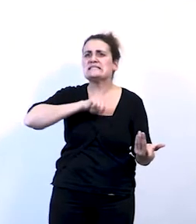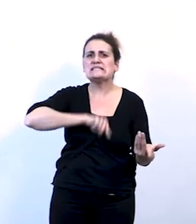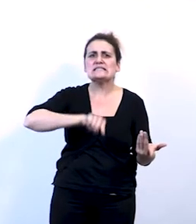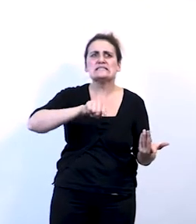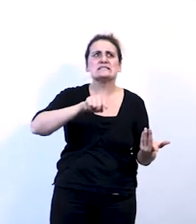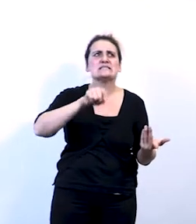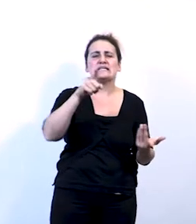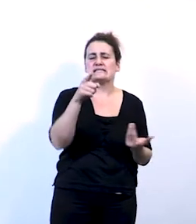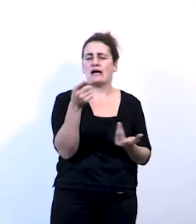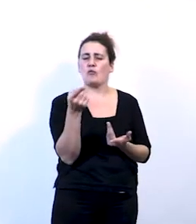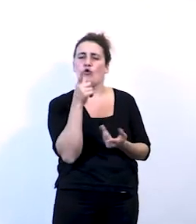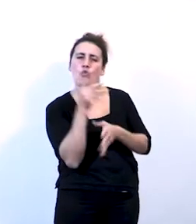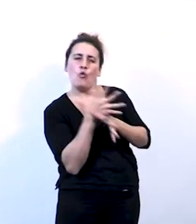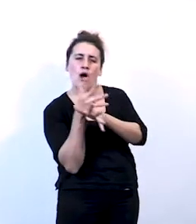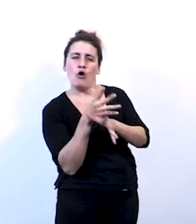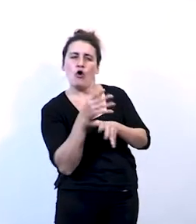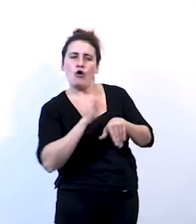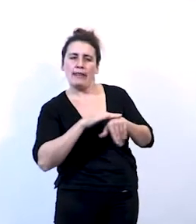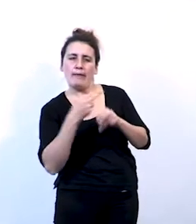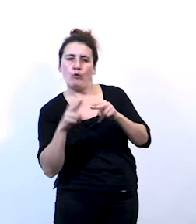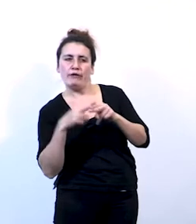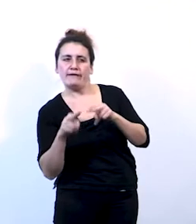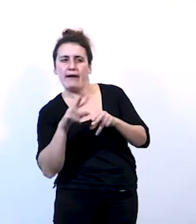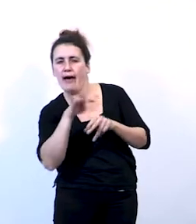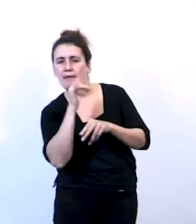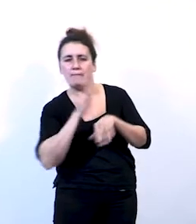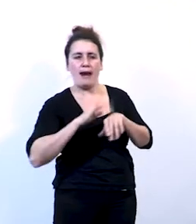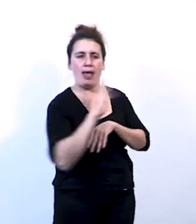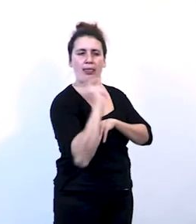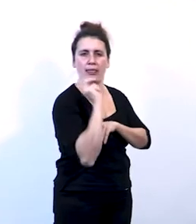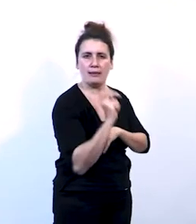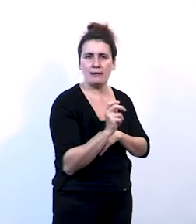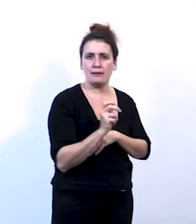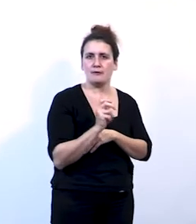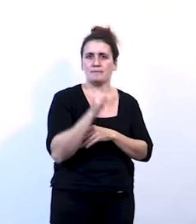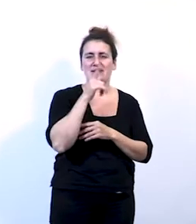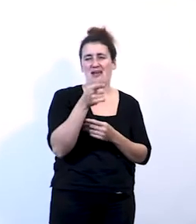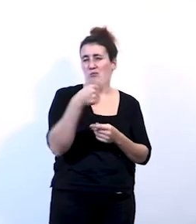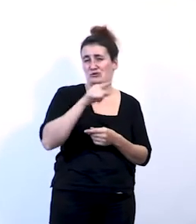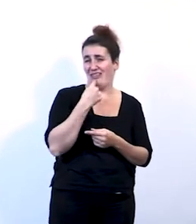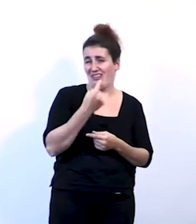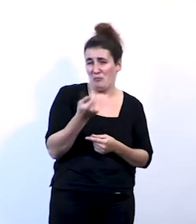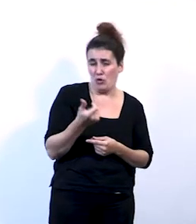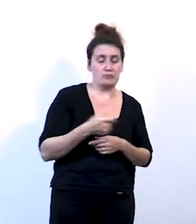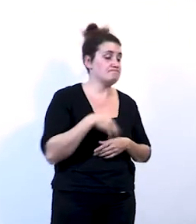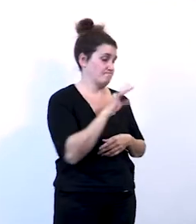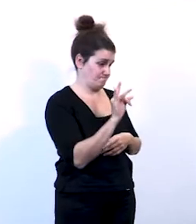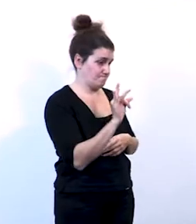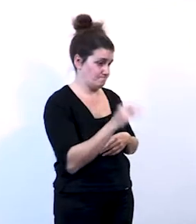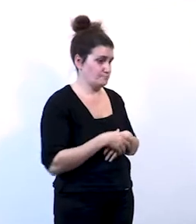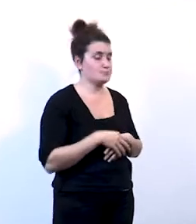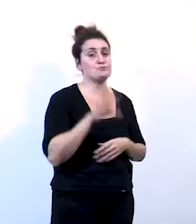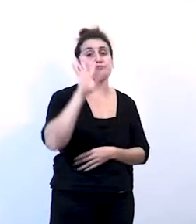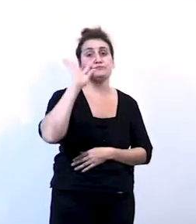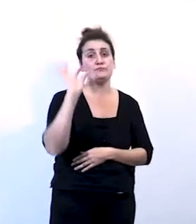cambio en un juego de cartas político en el que poco tenéis que decir? Bueno, la